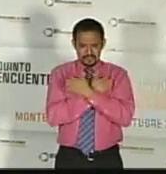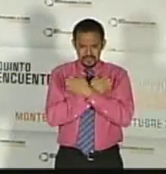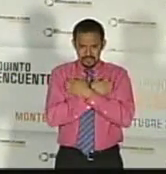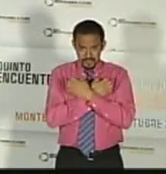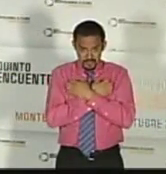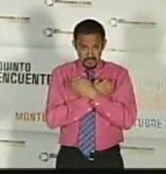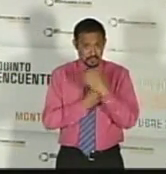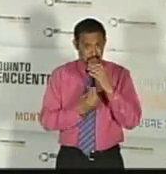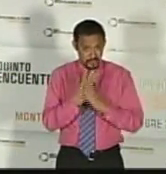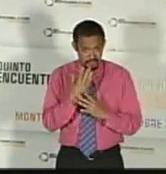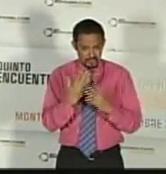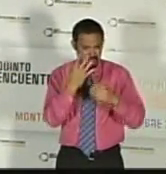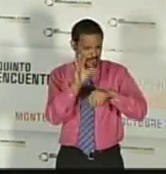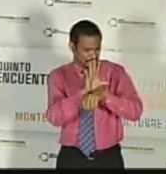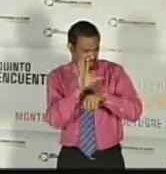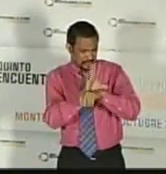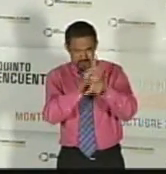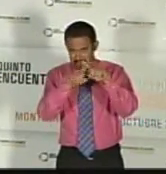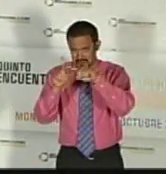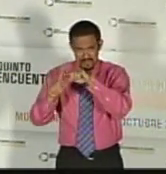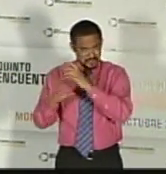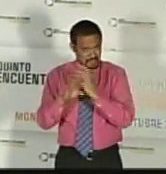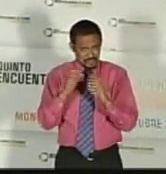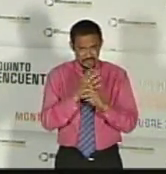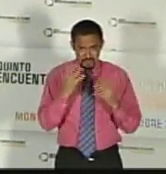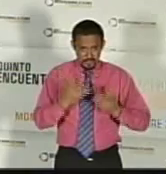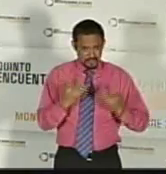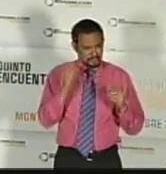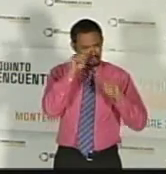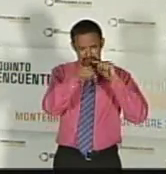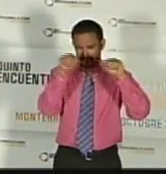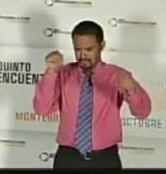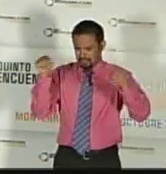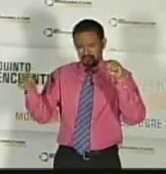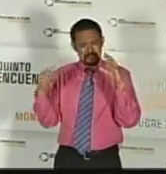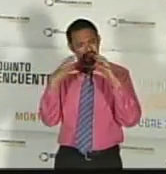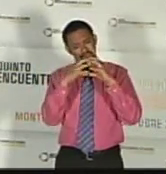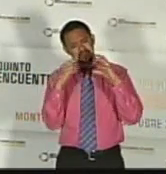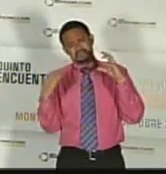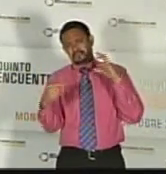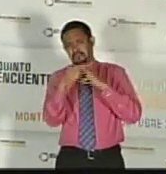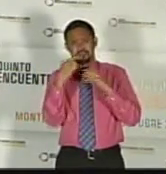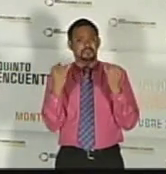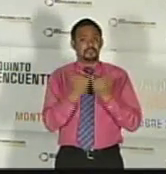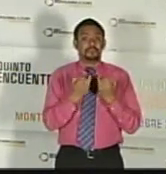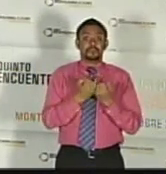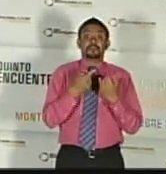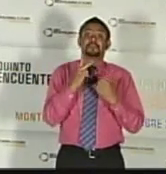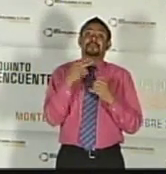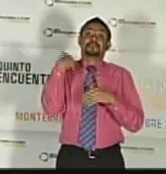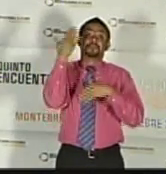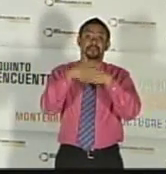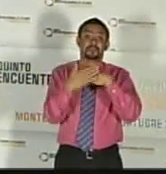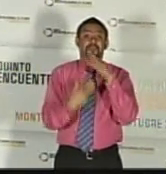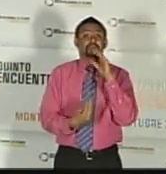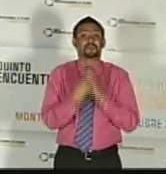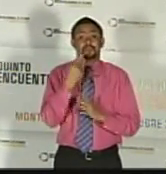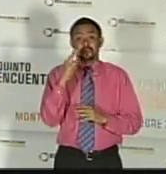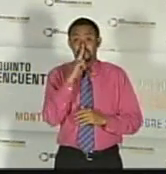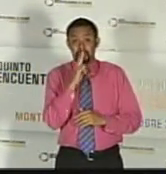estamos innovando nuevas energías? En todos lados. Pero esto va a ser las nuevas noticias, y estoy muy